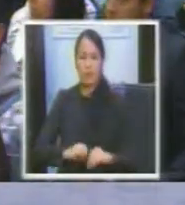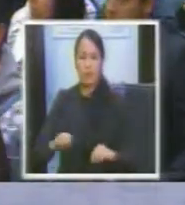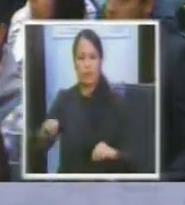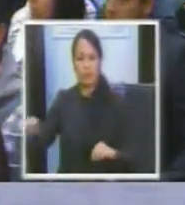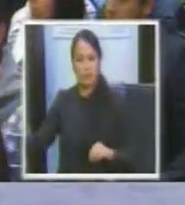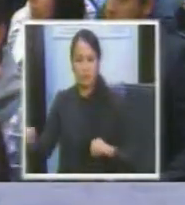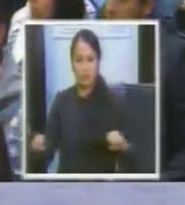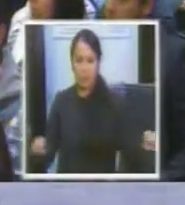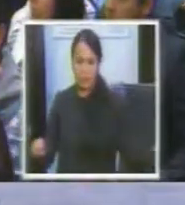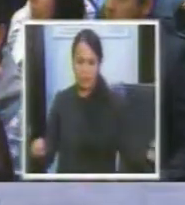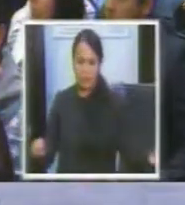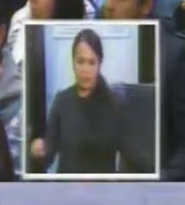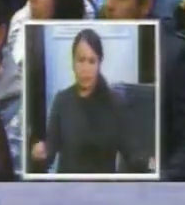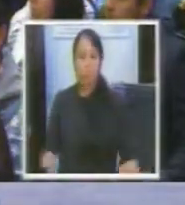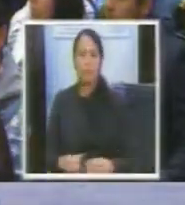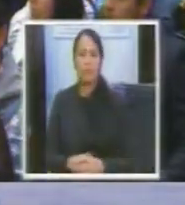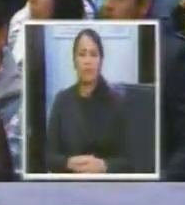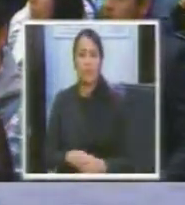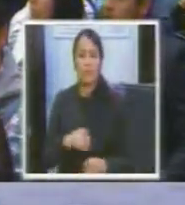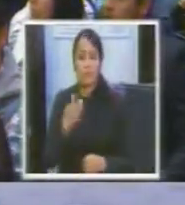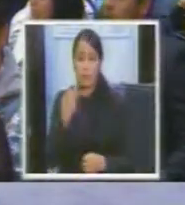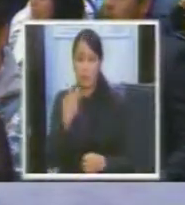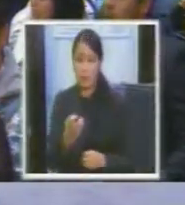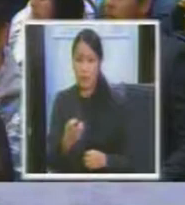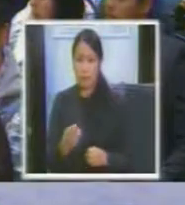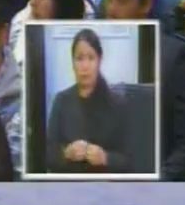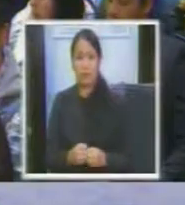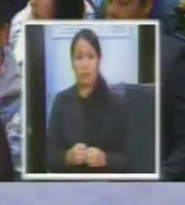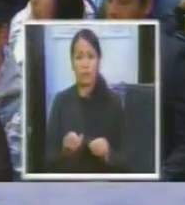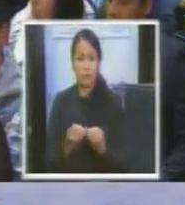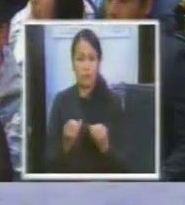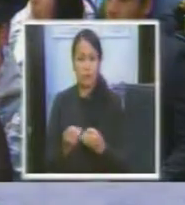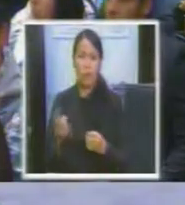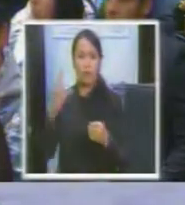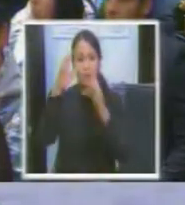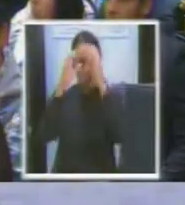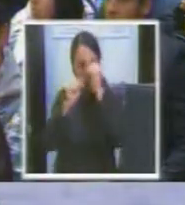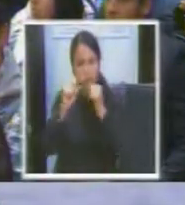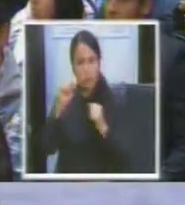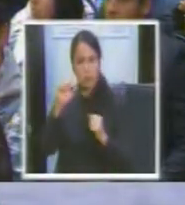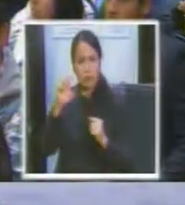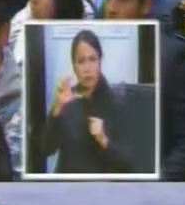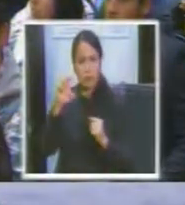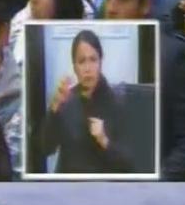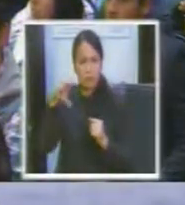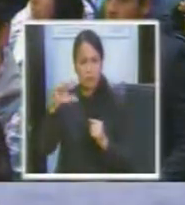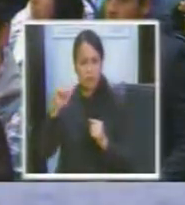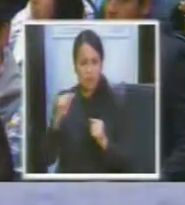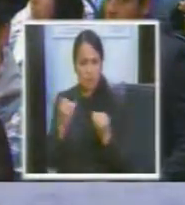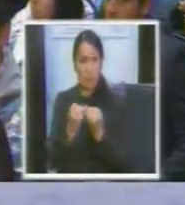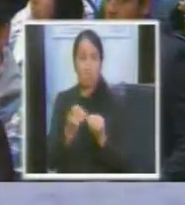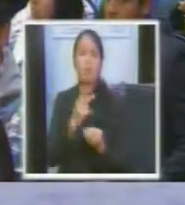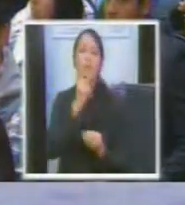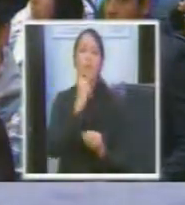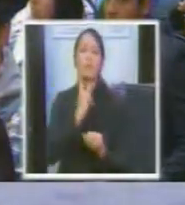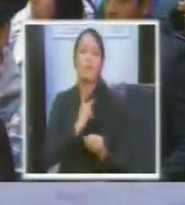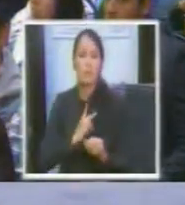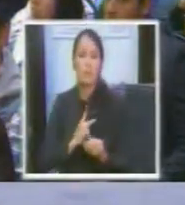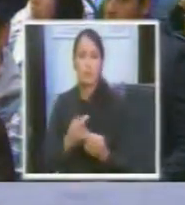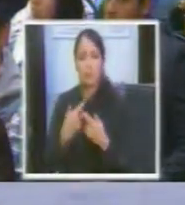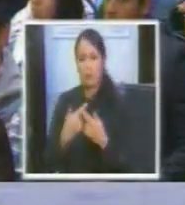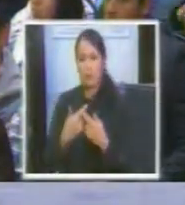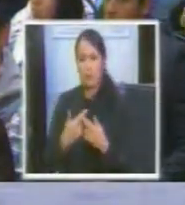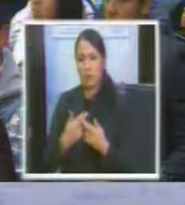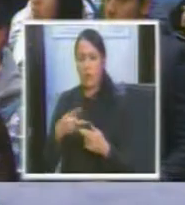Pacífico. Todo esto, aunado a su pertenencia al Telecán y a los recursos petroleros, aunque estos tengan, como hemos